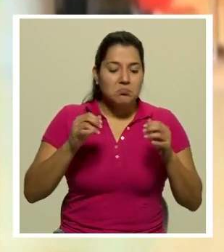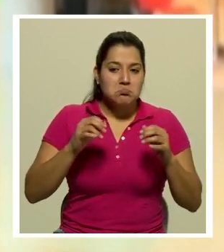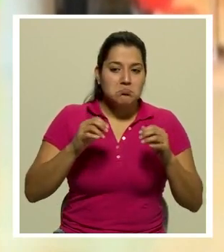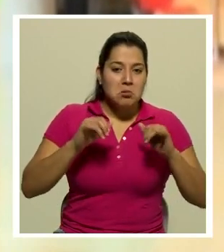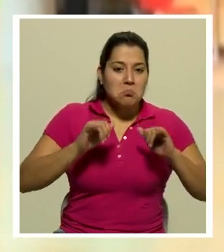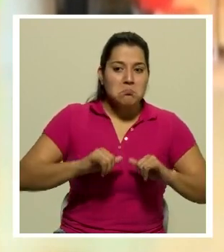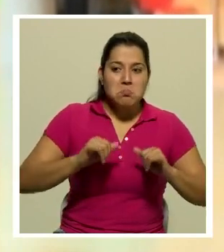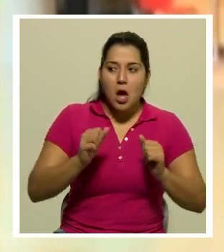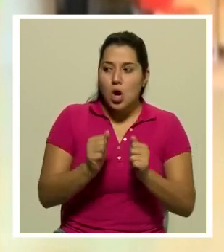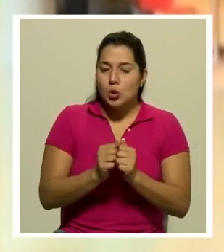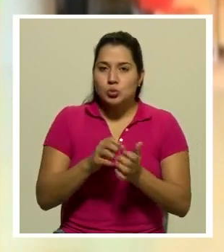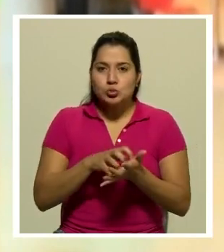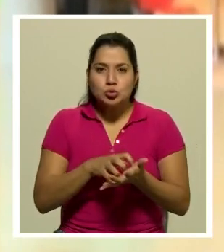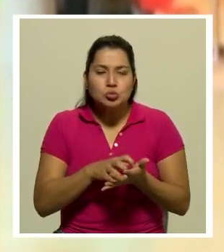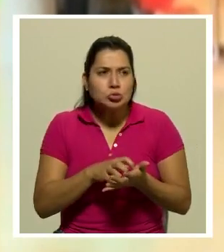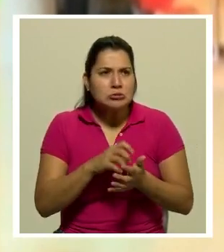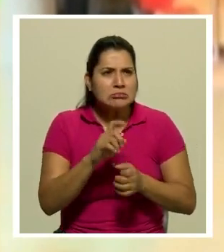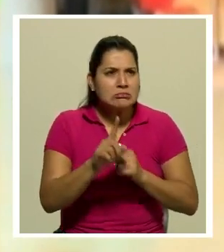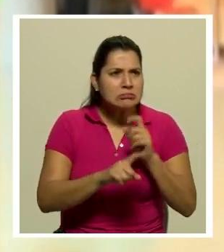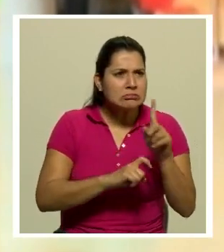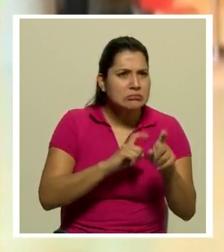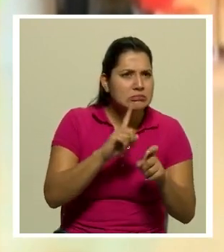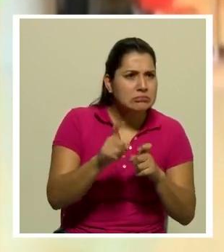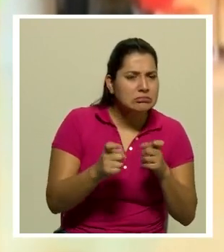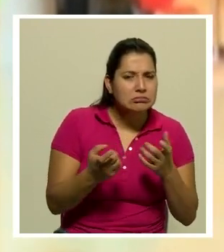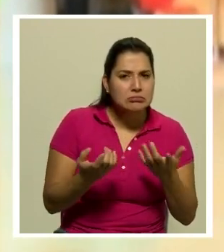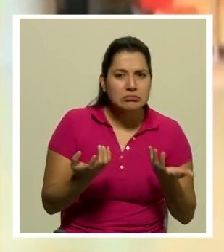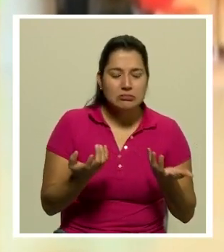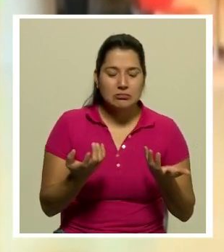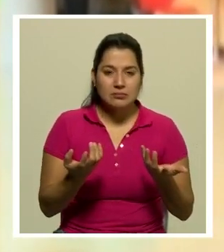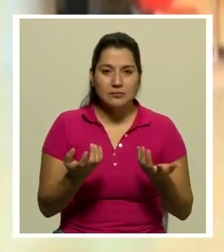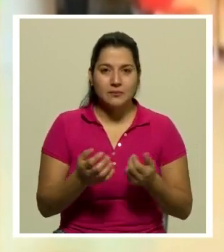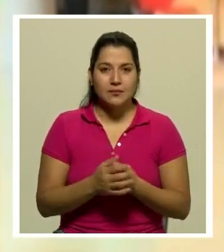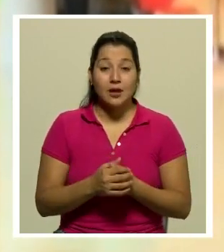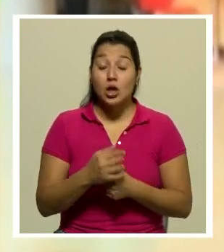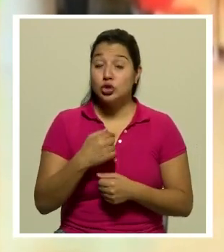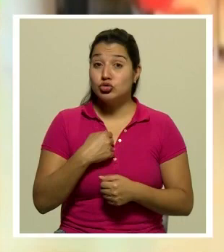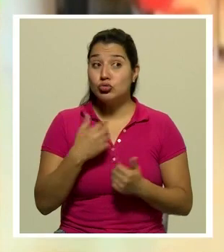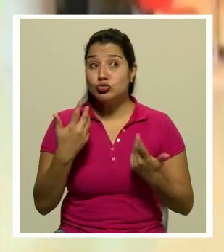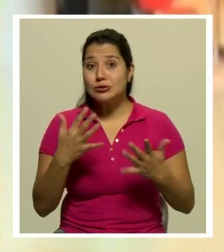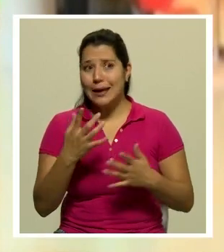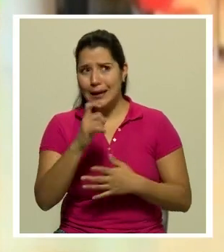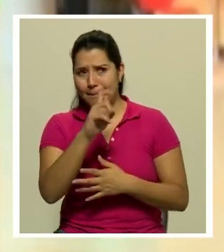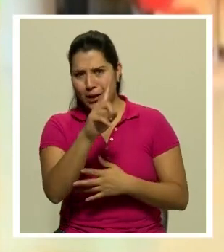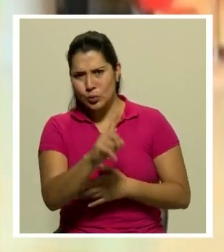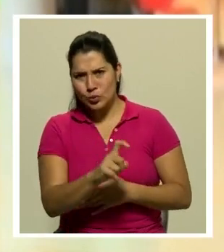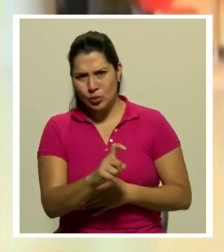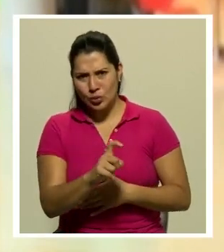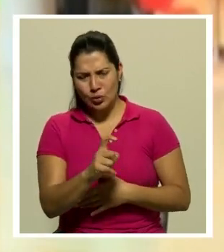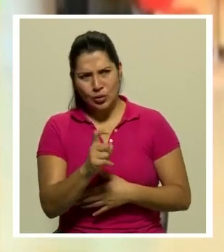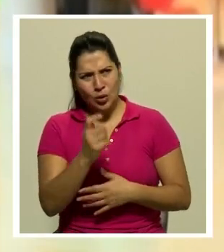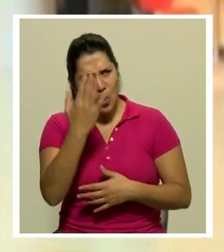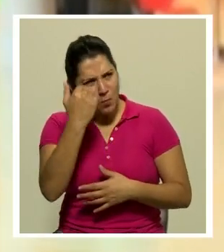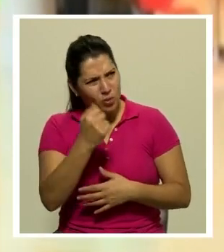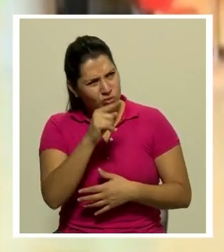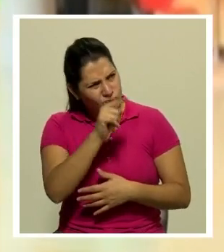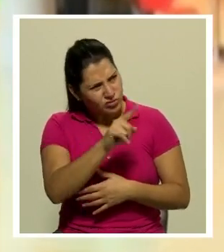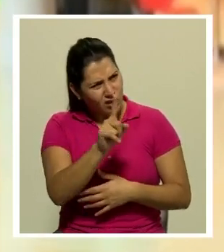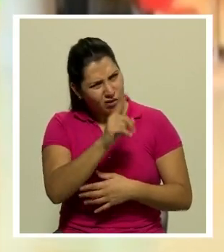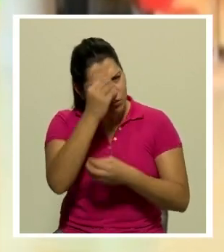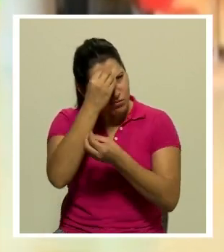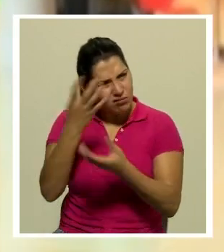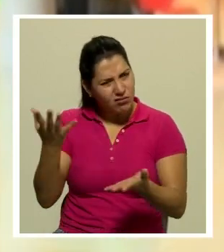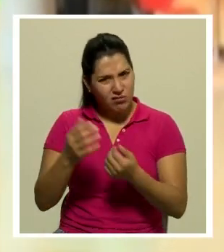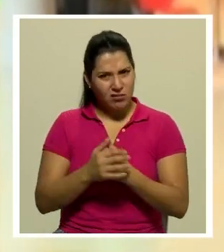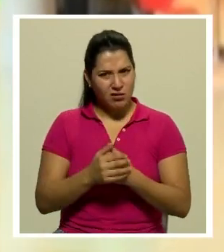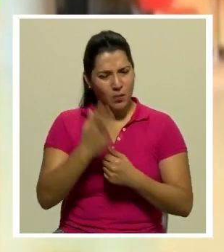un abismo de dudas, de cuestionamientos. Yo le pregunté ahora, ¿por qué no lo anunció? ¿Por qué anuncia que en los próximos días